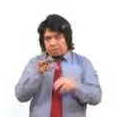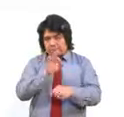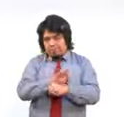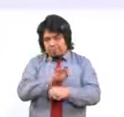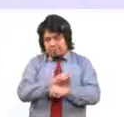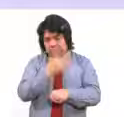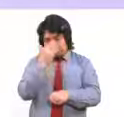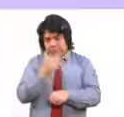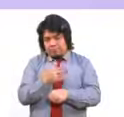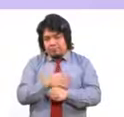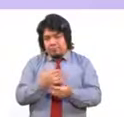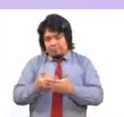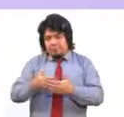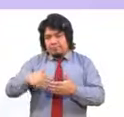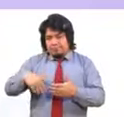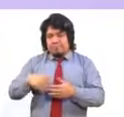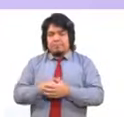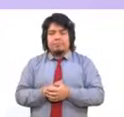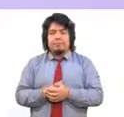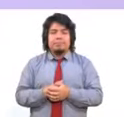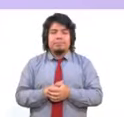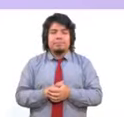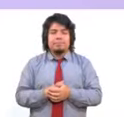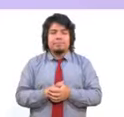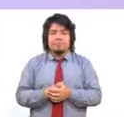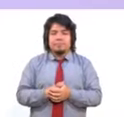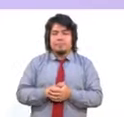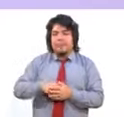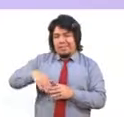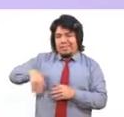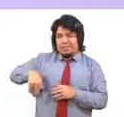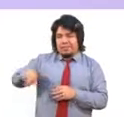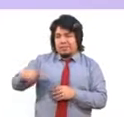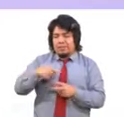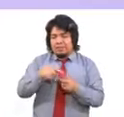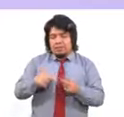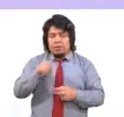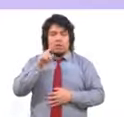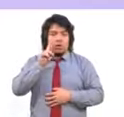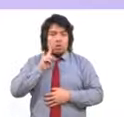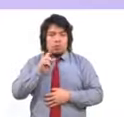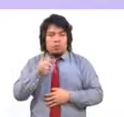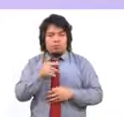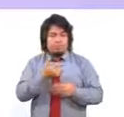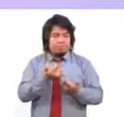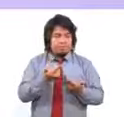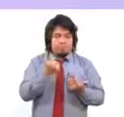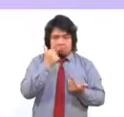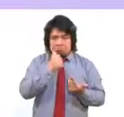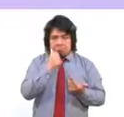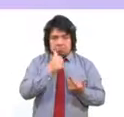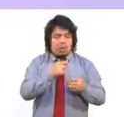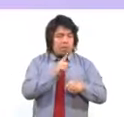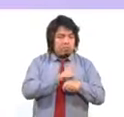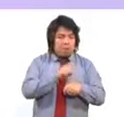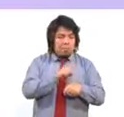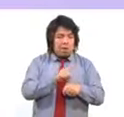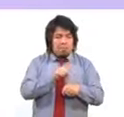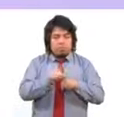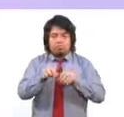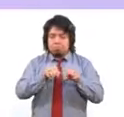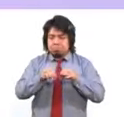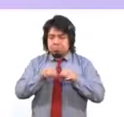Como lo dijeron quienes me antecedieron en el uso de la voz, estamos trabajando coordinadamente, cotidianamente,